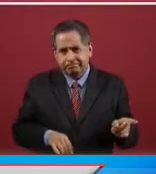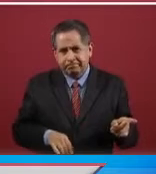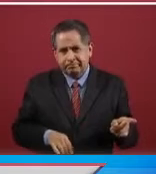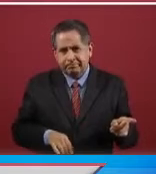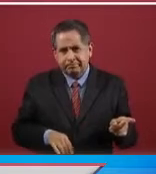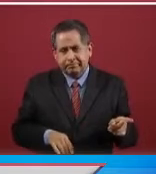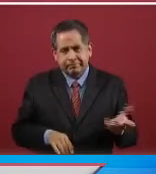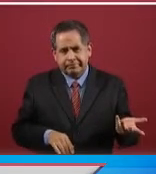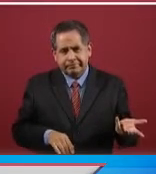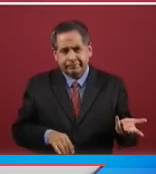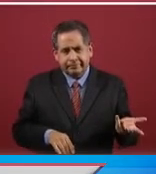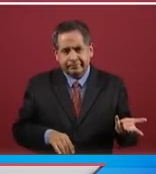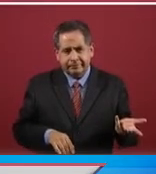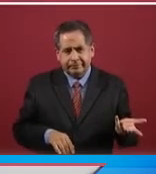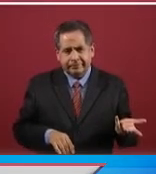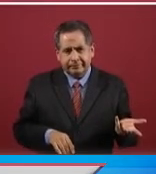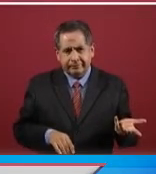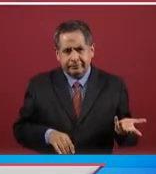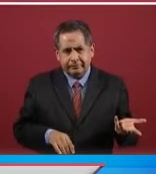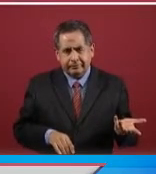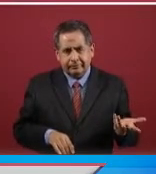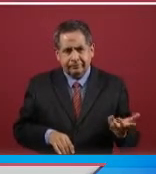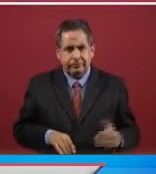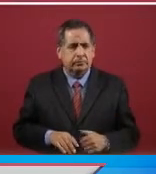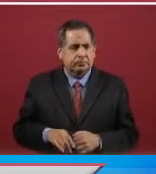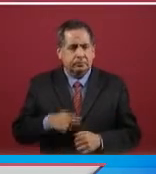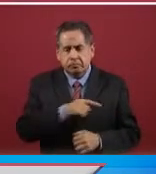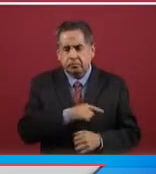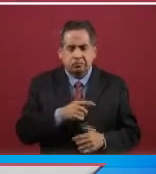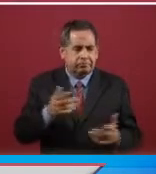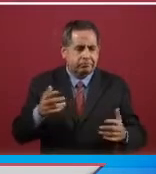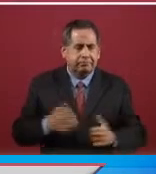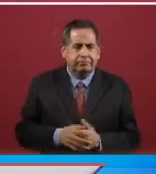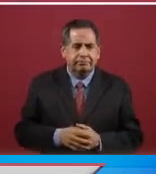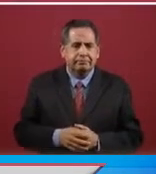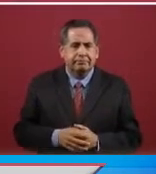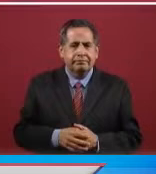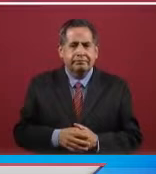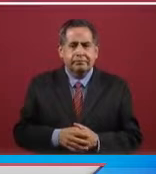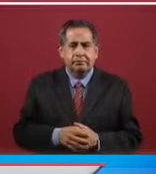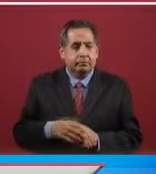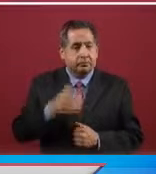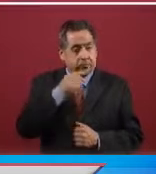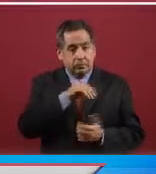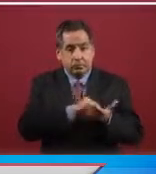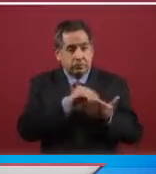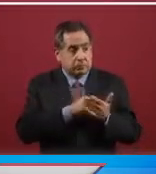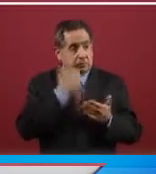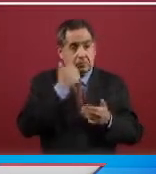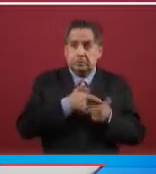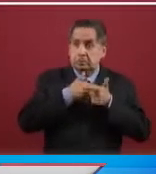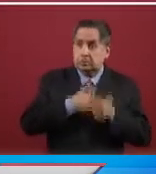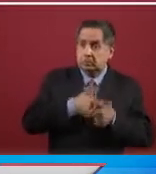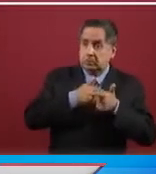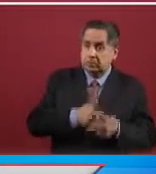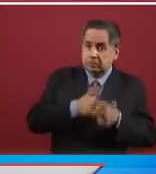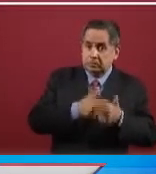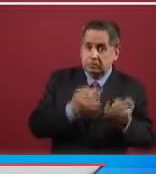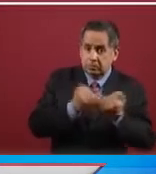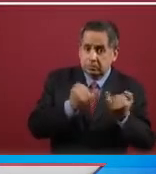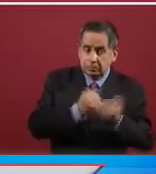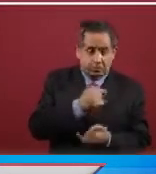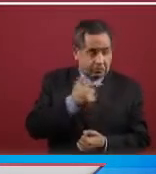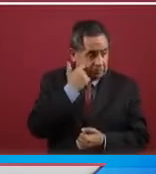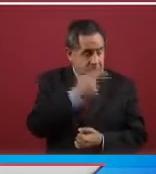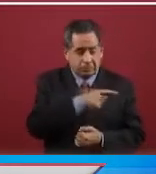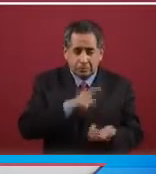Peña Nieto, se deben dar disculpas por parte de los que apoyaron ese proyecto, pues la producción petrolera disminuyó como nunca. Engañaron